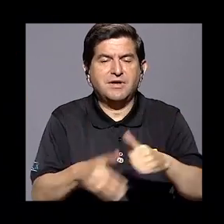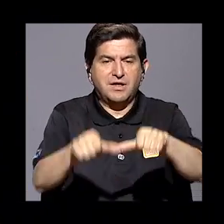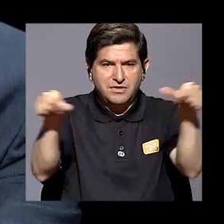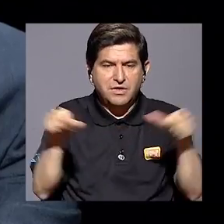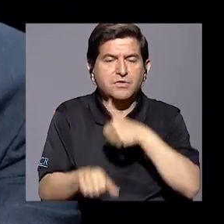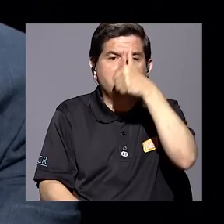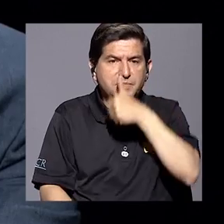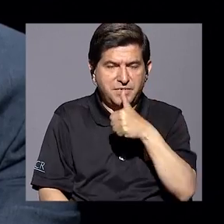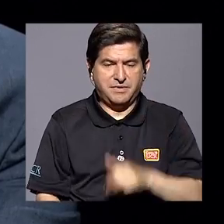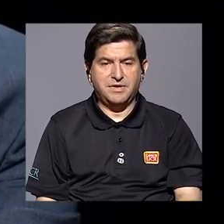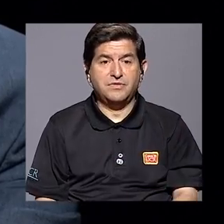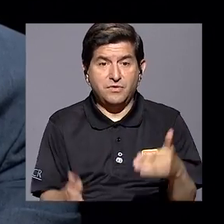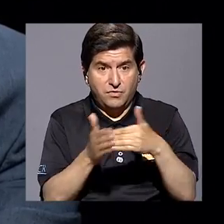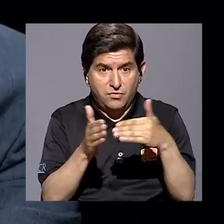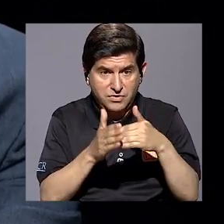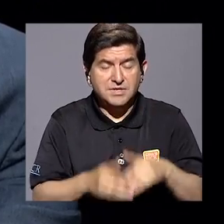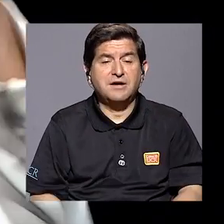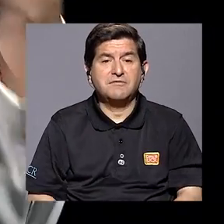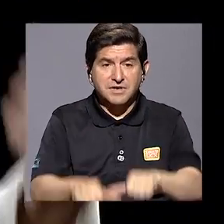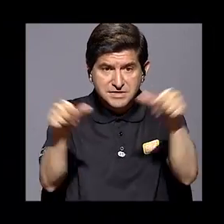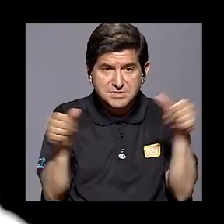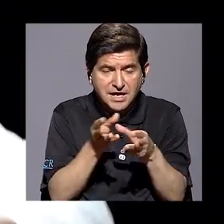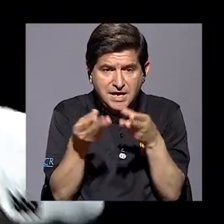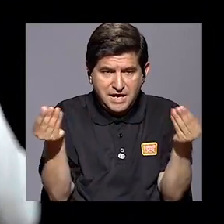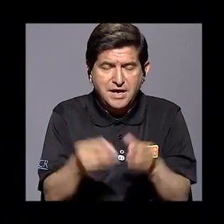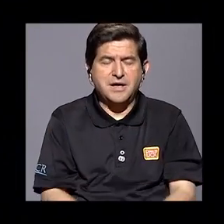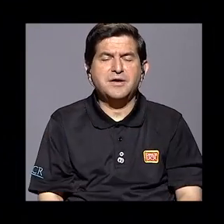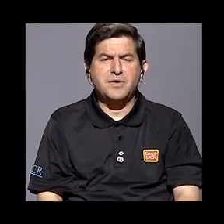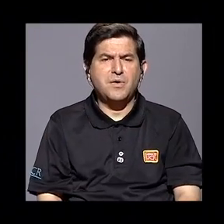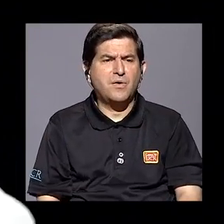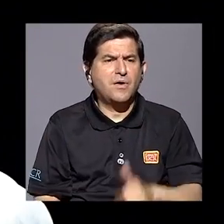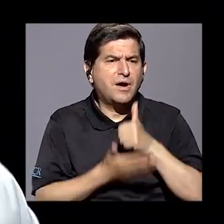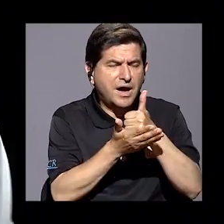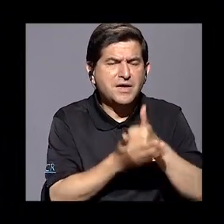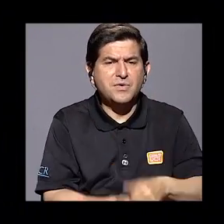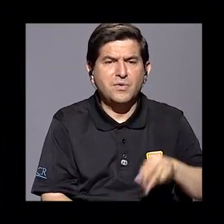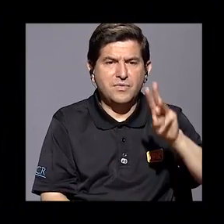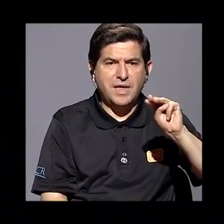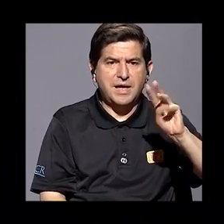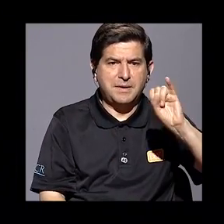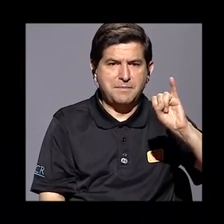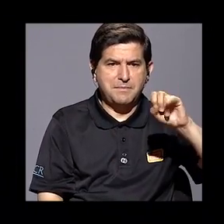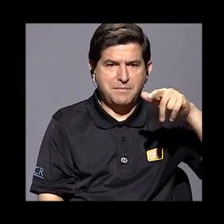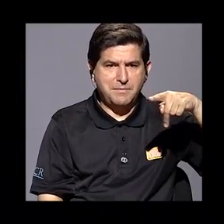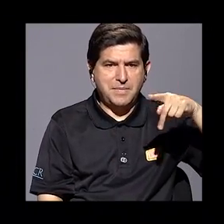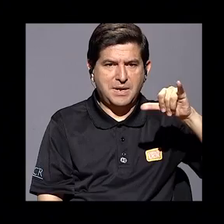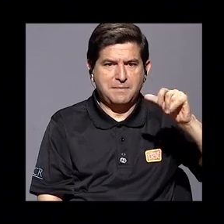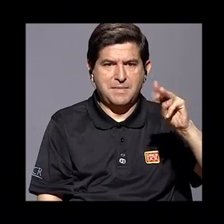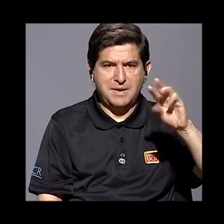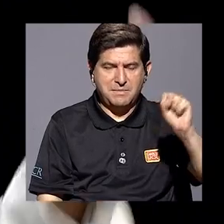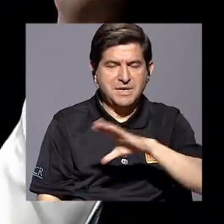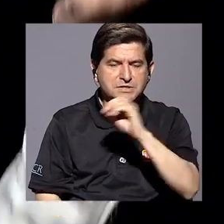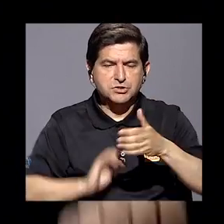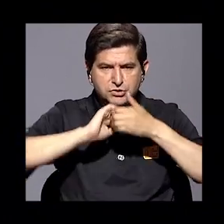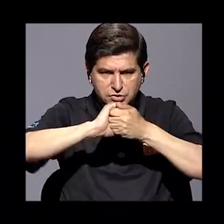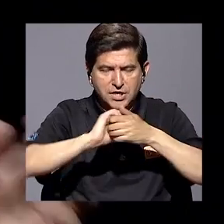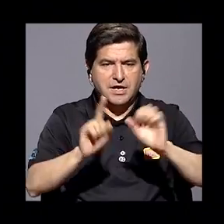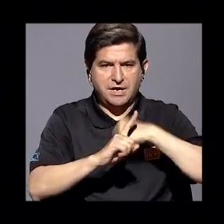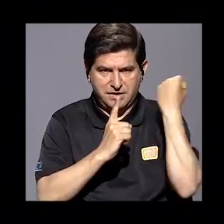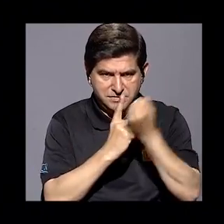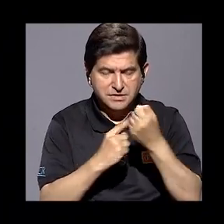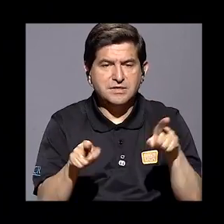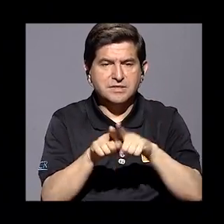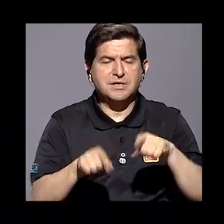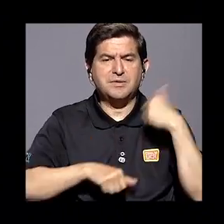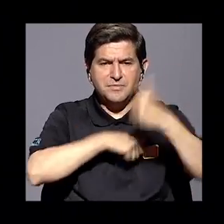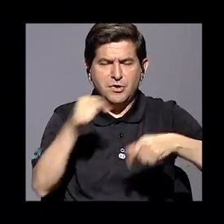privado que pasa por reactivar al sector productivo por mejorarle a mipymes al sector agropecuario a cooperativas condiciones y también hay que